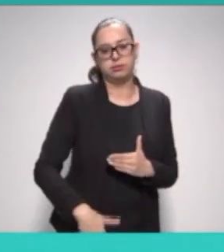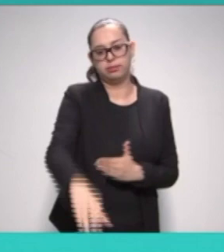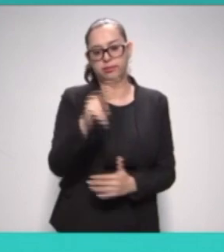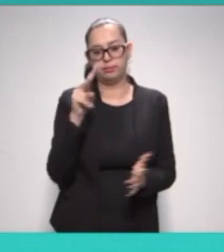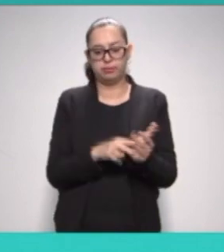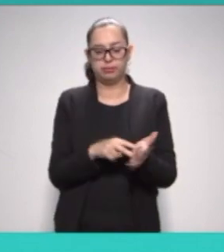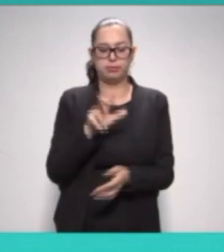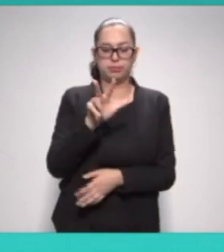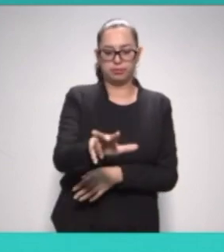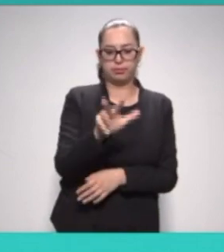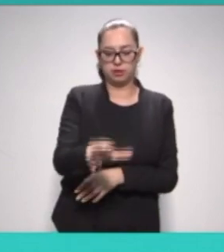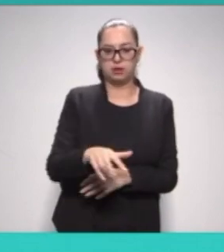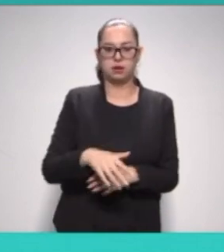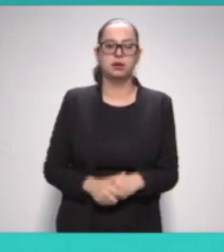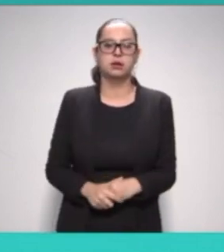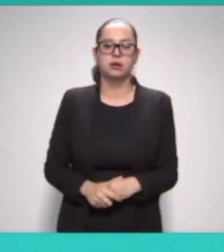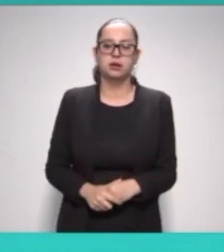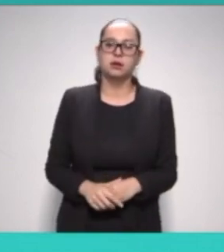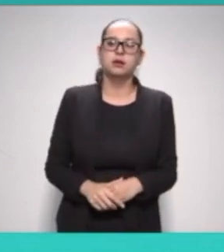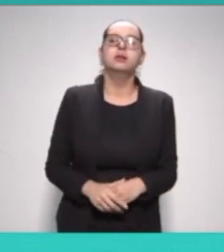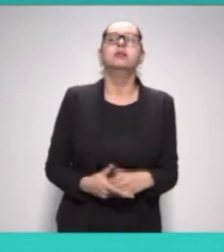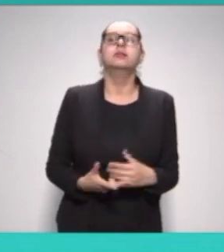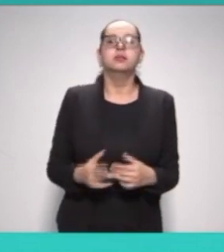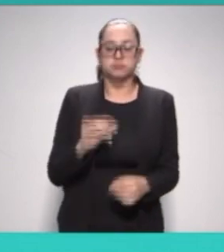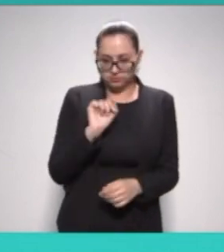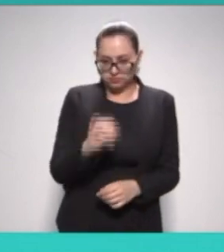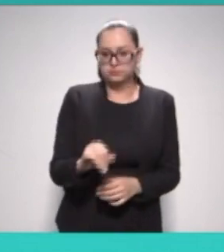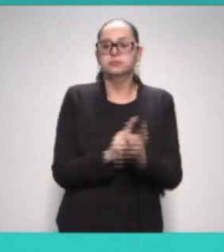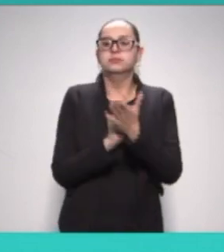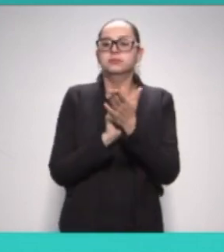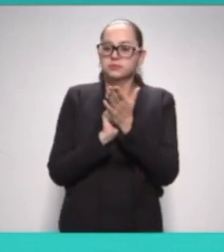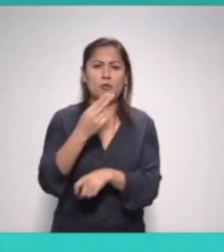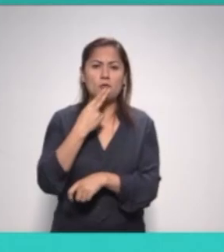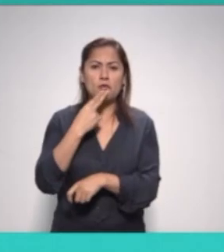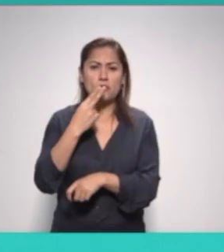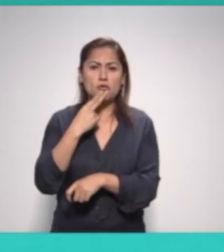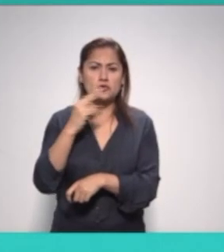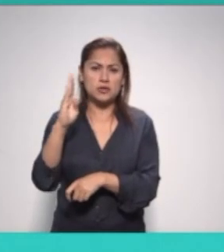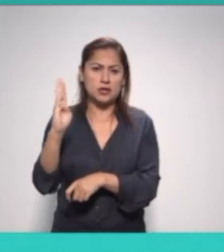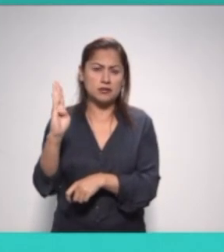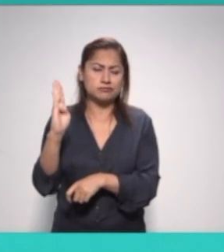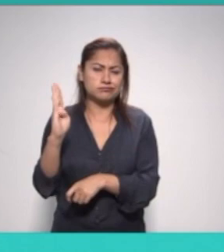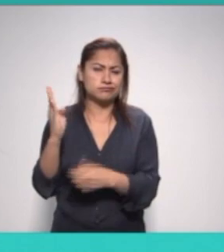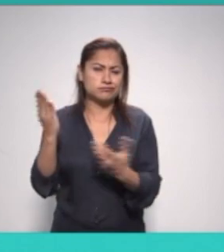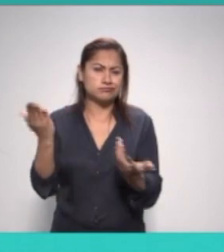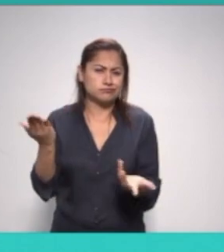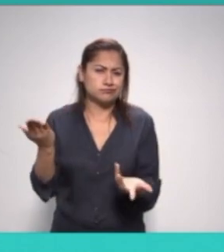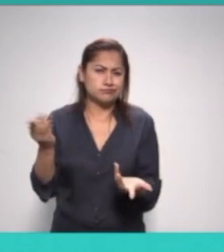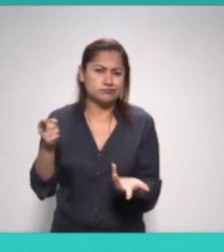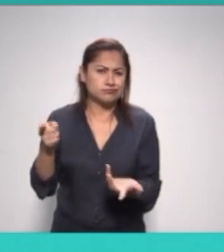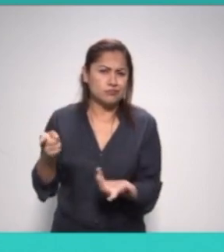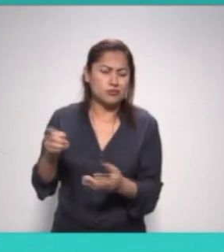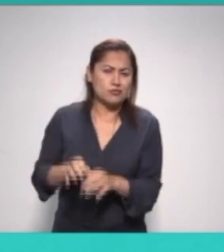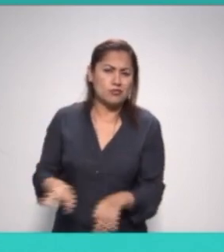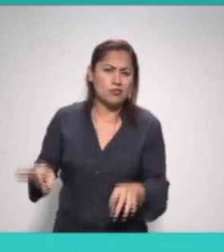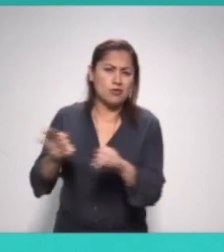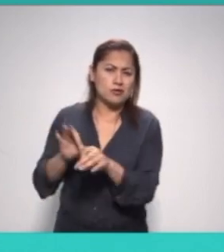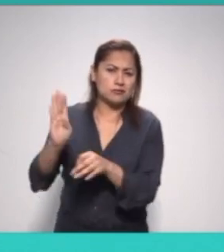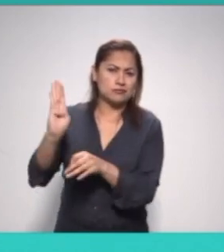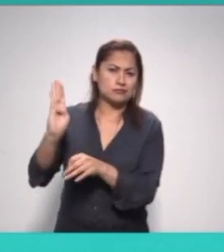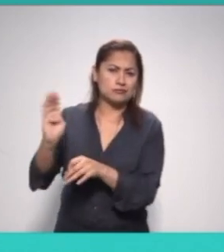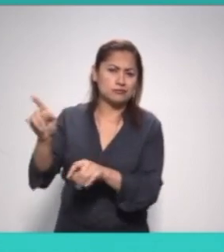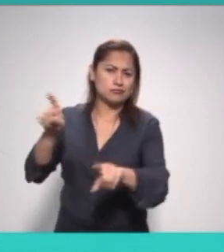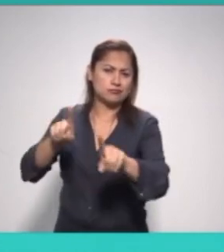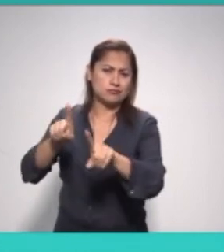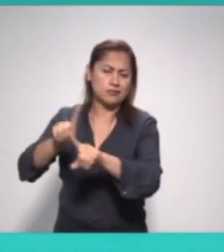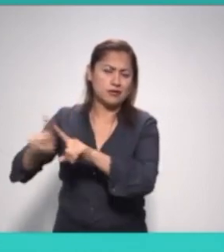con la finalidad de resolver el caso la ponencia de la comisionada cursa en realiza una consulta en diversas páginas relacionadas con el autódromo hermanos